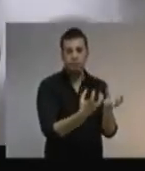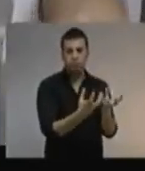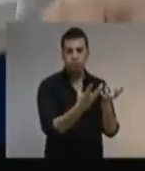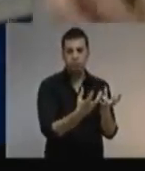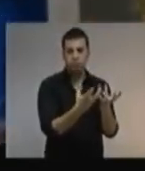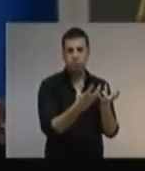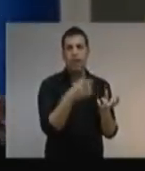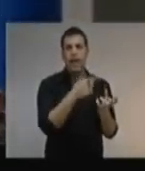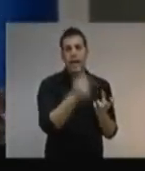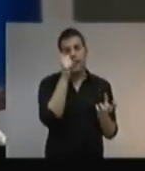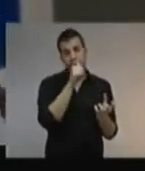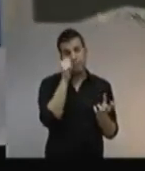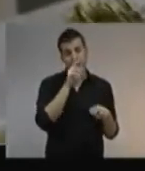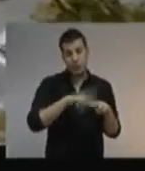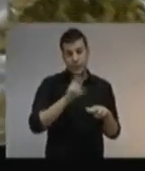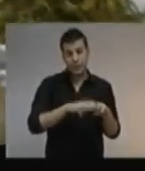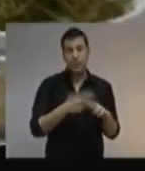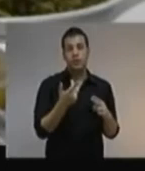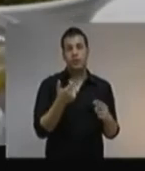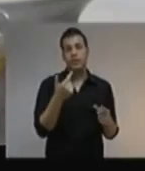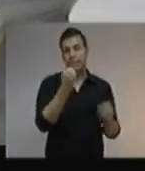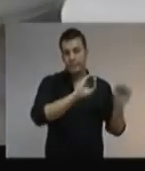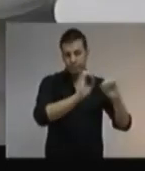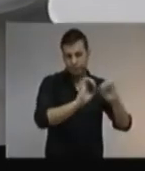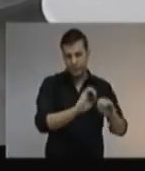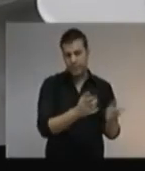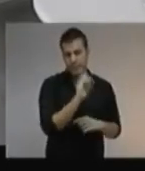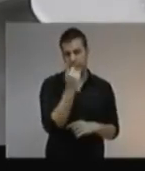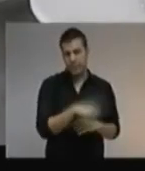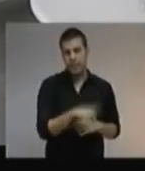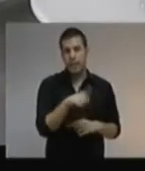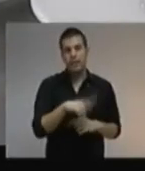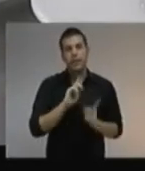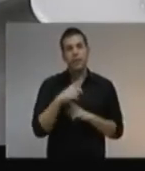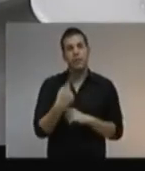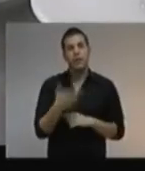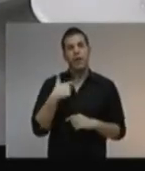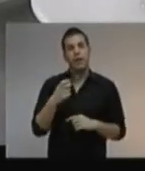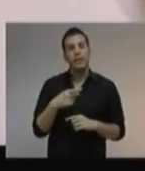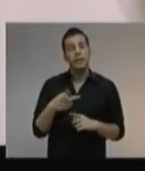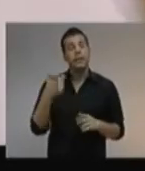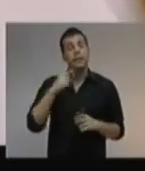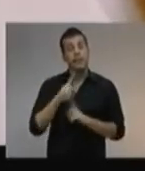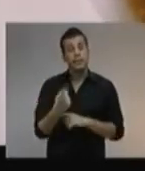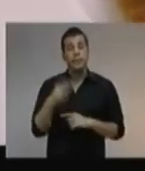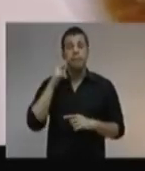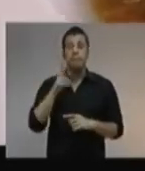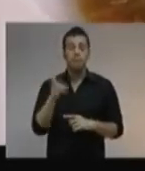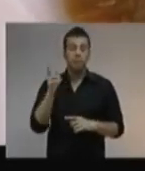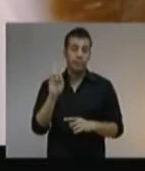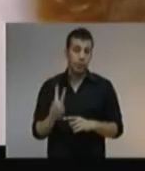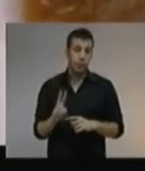aromáticos. En este caso la carne va troceada incluso con hueso, muy parecido a lo que es el conejo, y luego lleva mucha